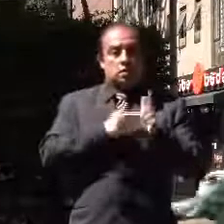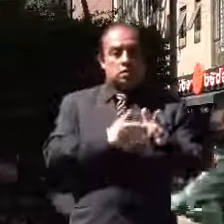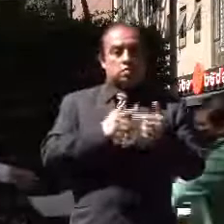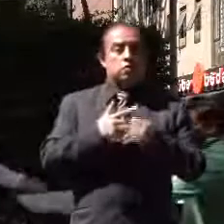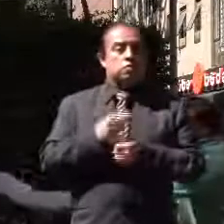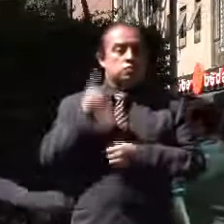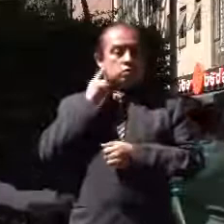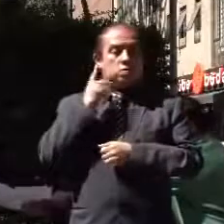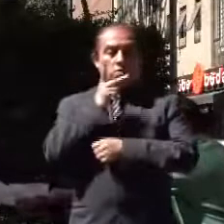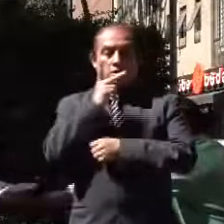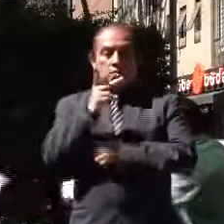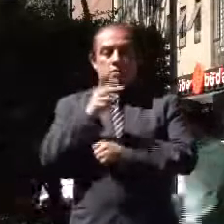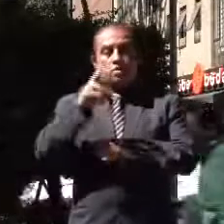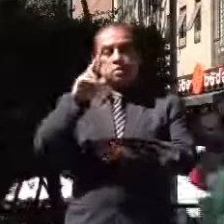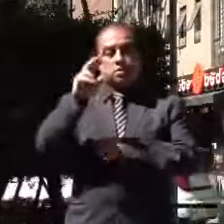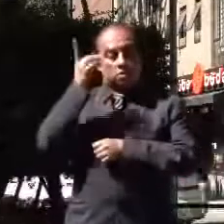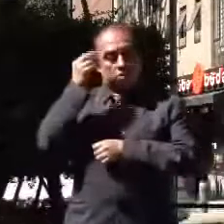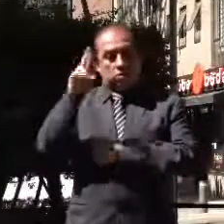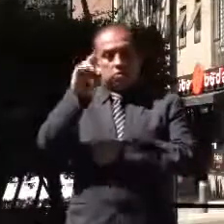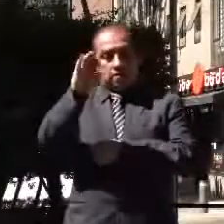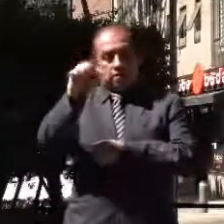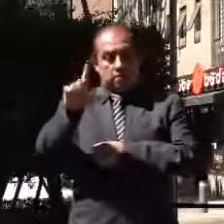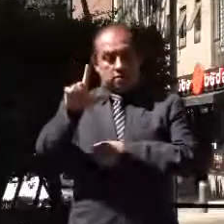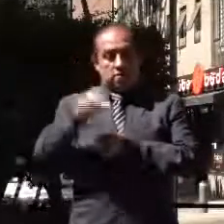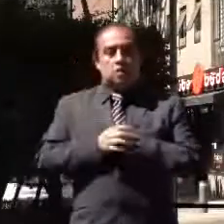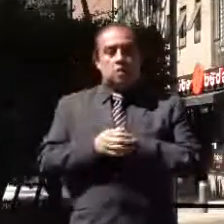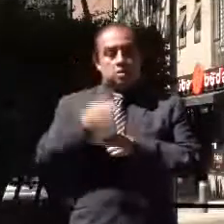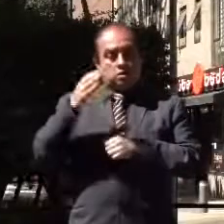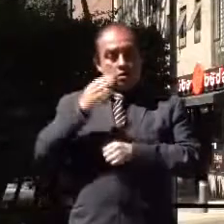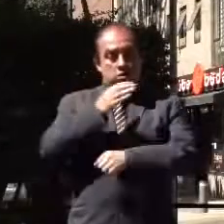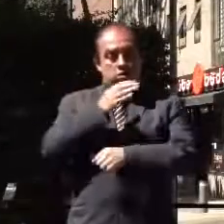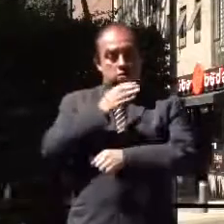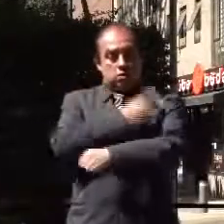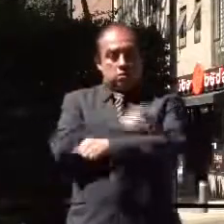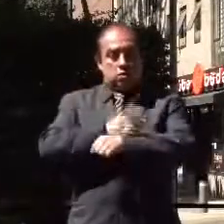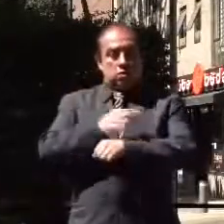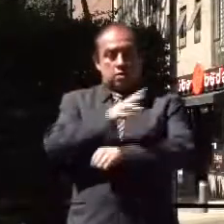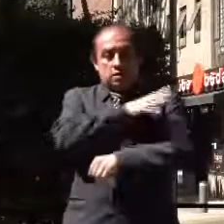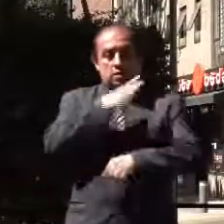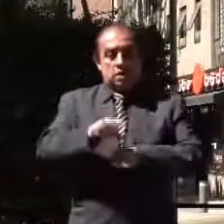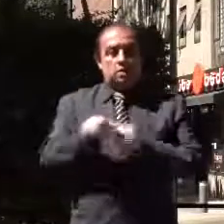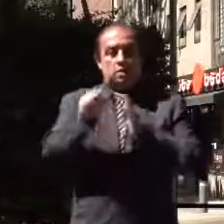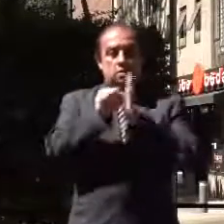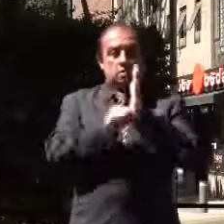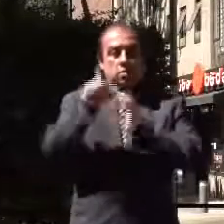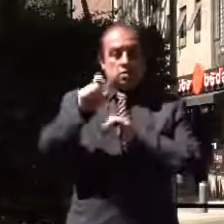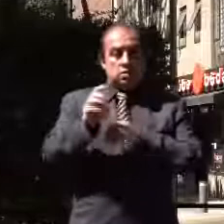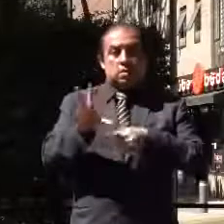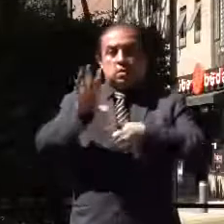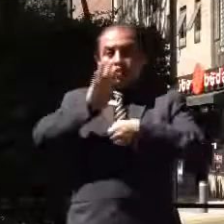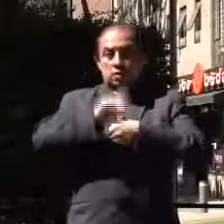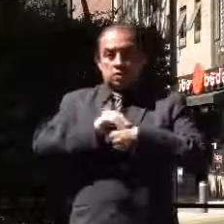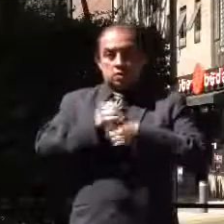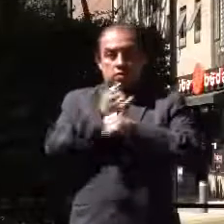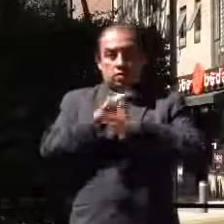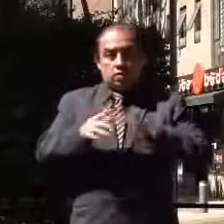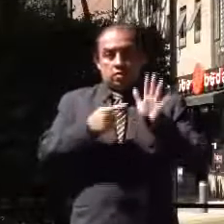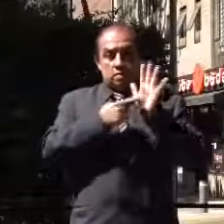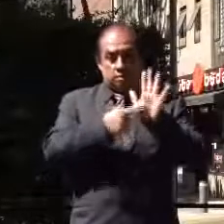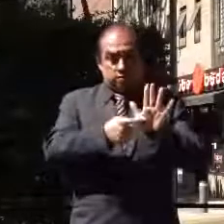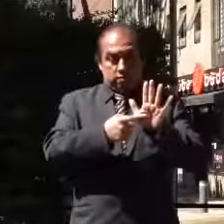del doctor Rafael Bernardo Carmona Paredes, coordinador general del Sistema de Aguas, quien complementará la información del presente